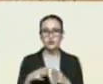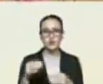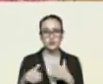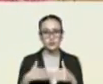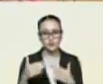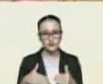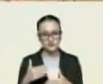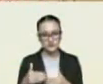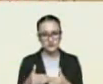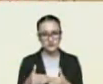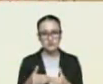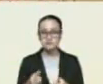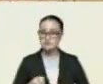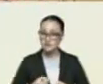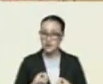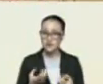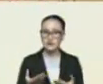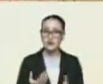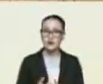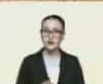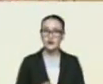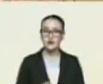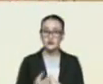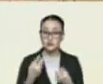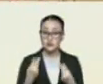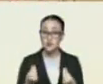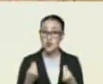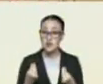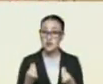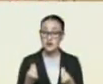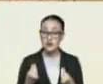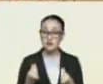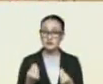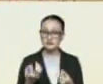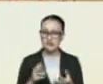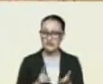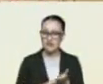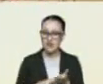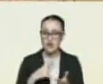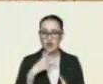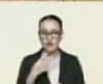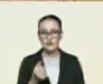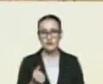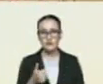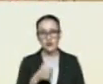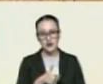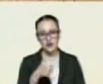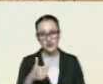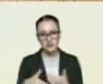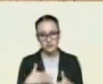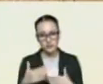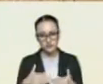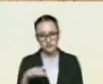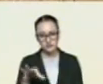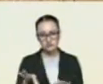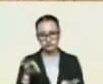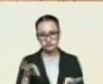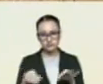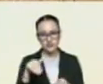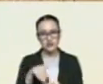procesos electorales, para garantizar la calidad y la transparencia y confiabilidad de cada proceso